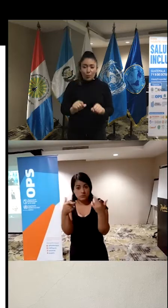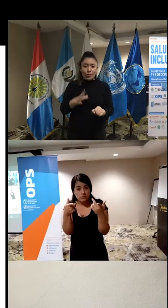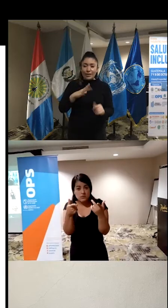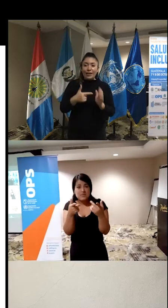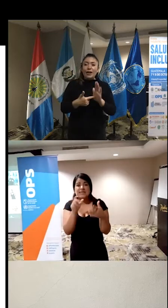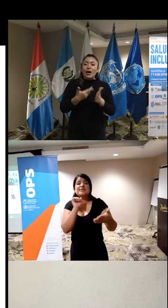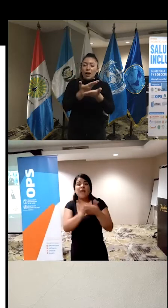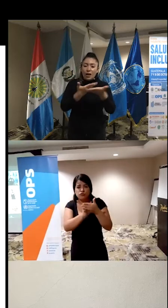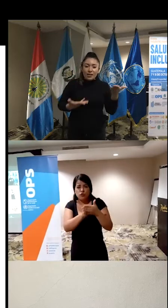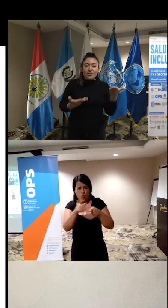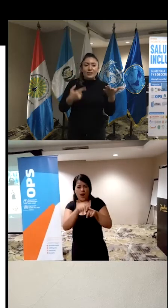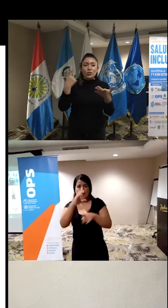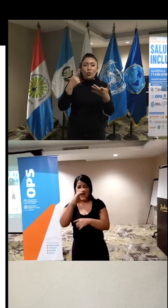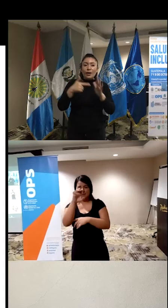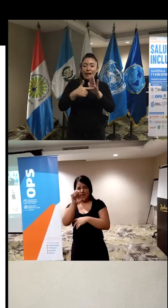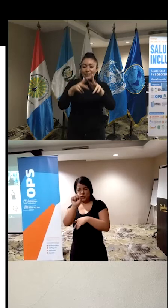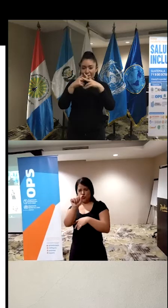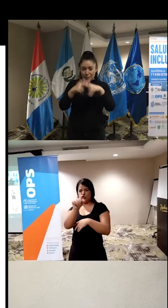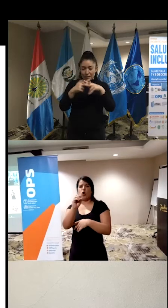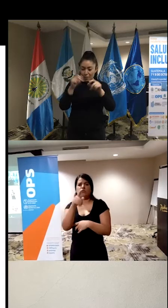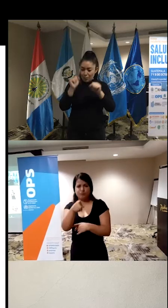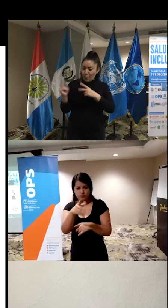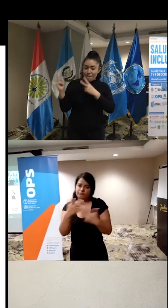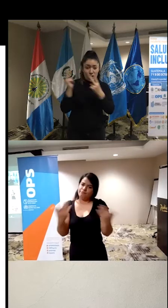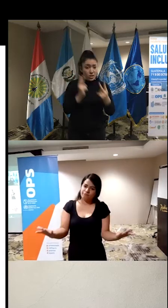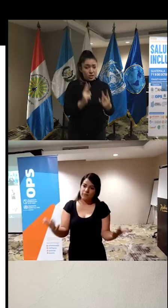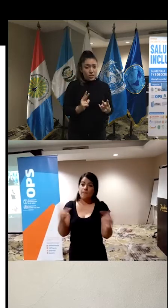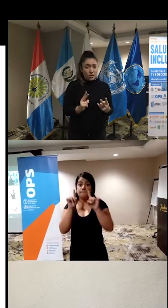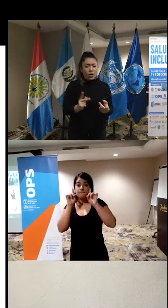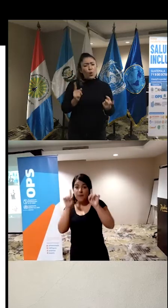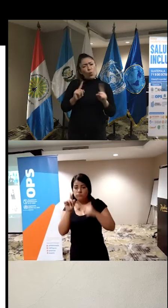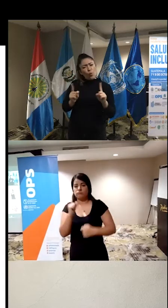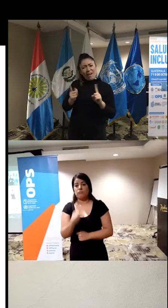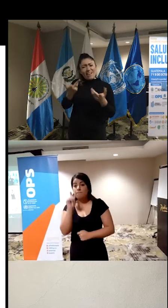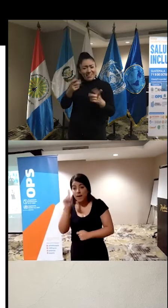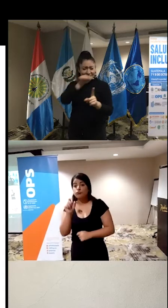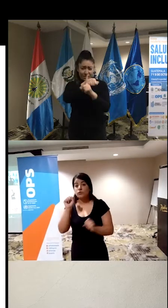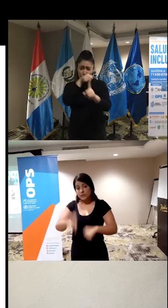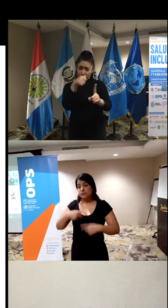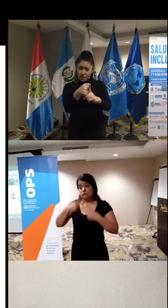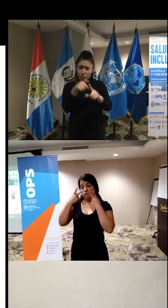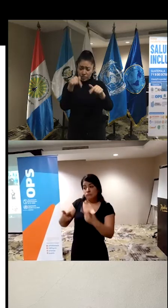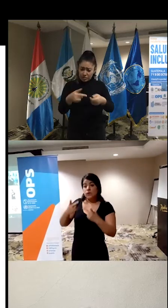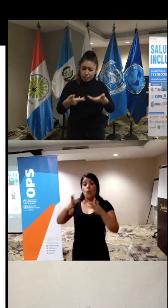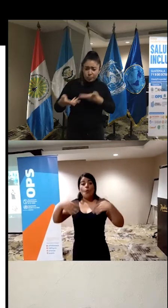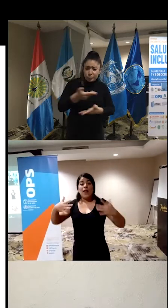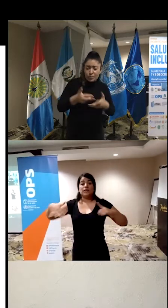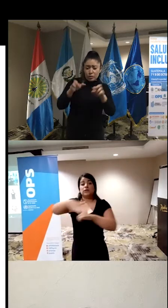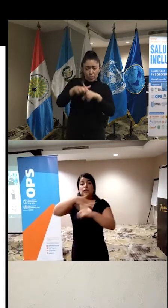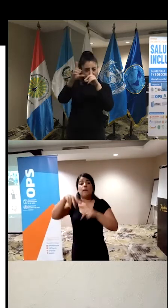mejores herramientas de poder medir cuál es la situación en la que se puedan encontrar las personas con